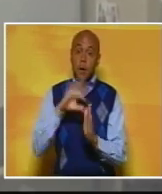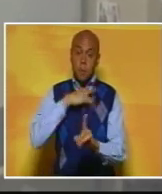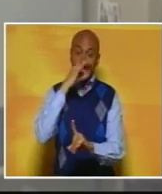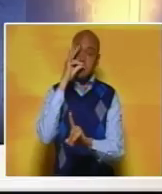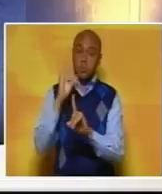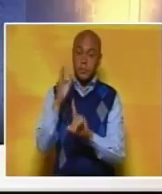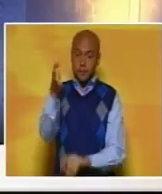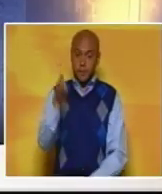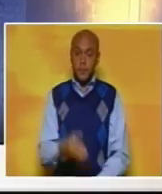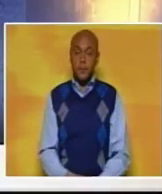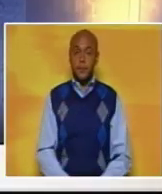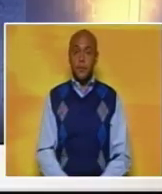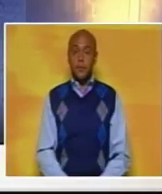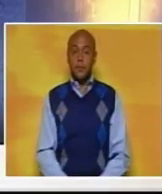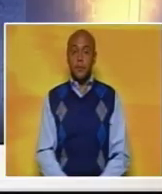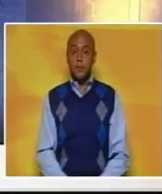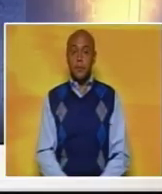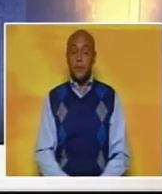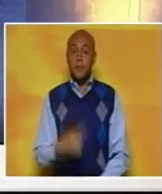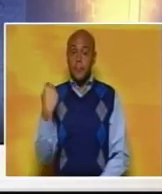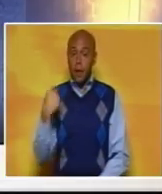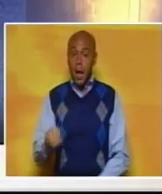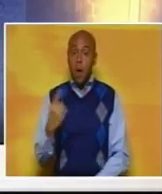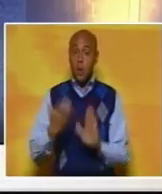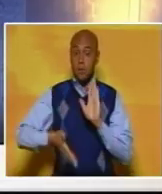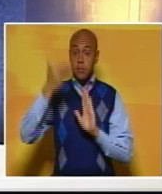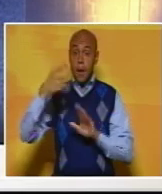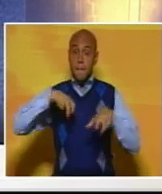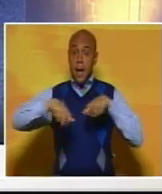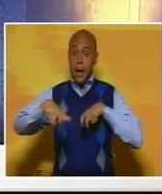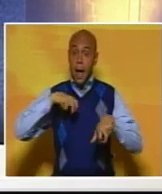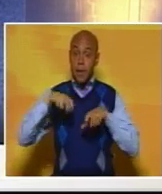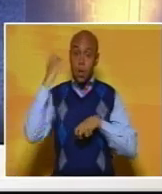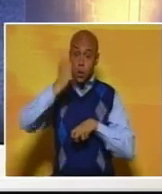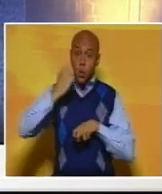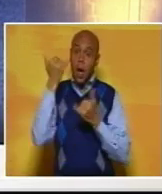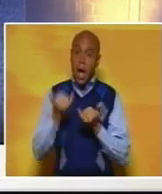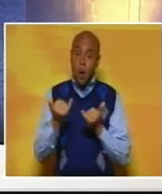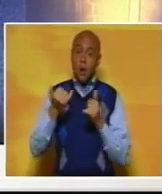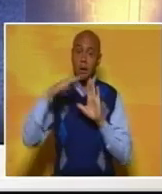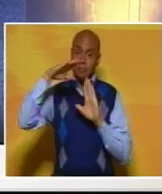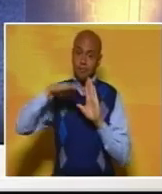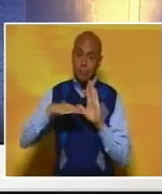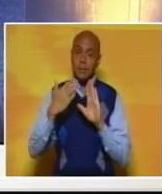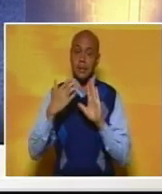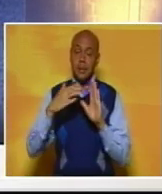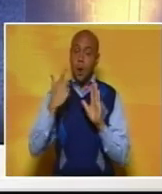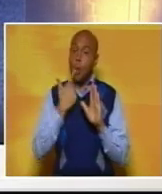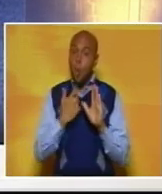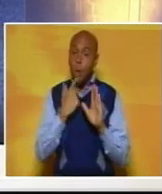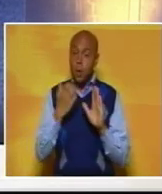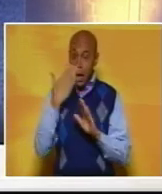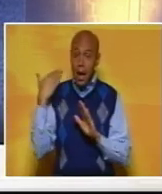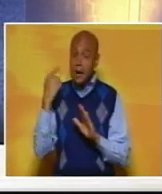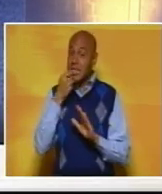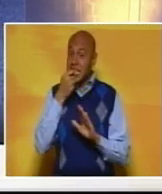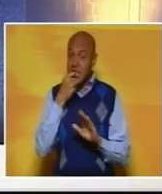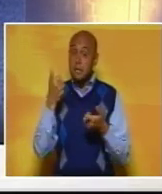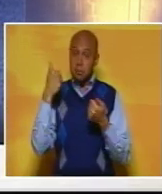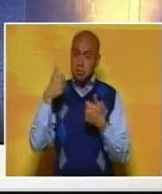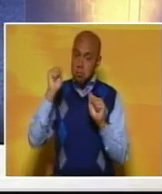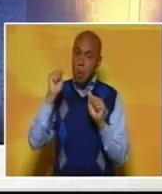patógeno. Las bolsas europeas vuelven a cotizar en rojo, pese a que habrían abierto este lunes en verdes después de que